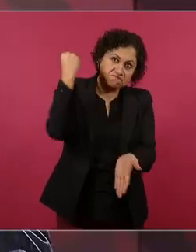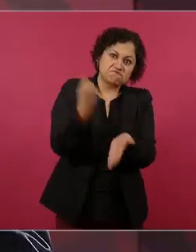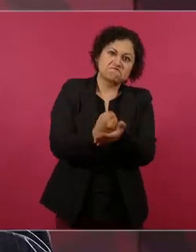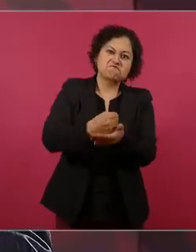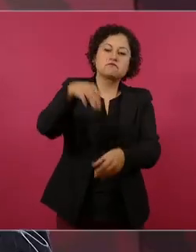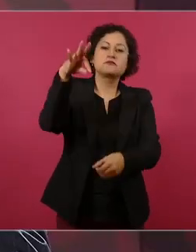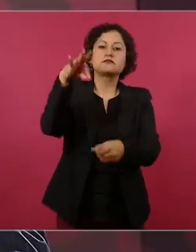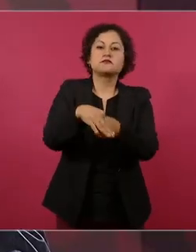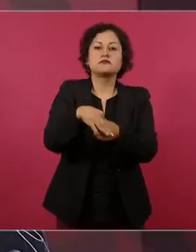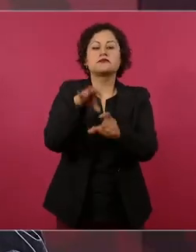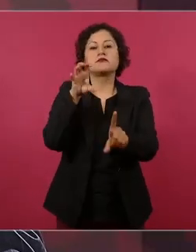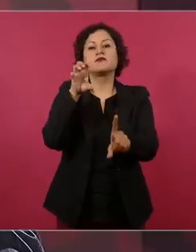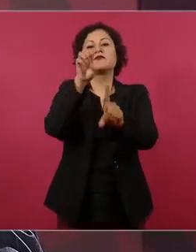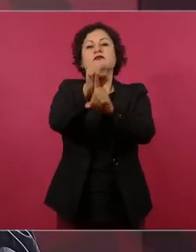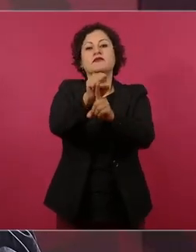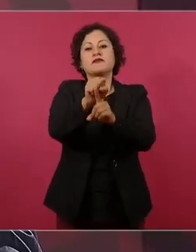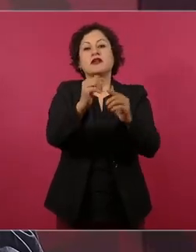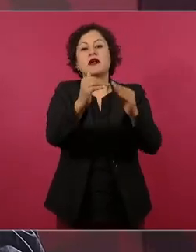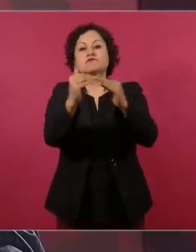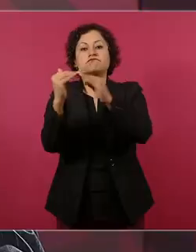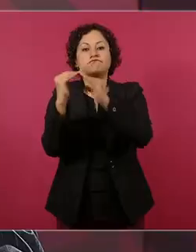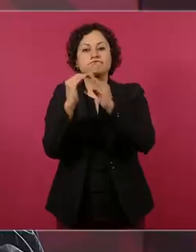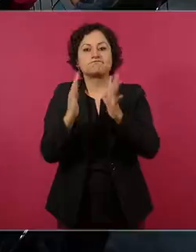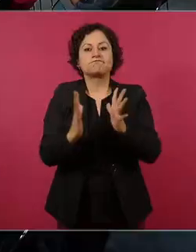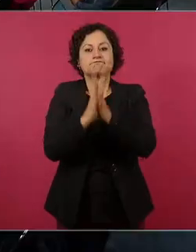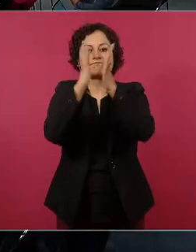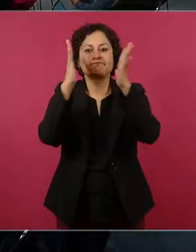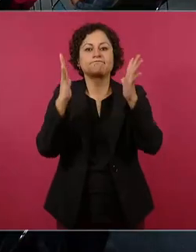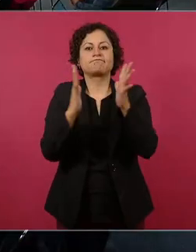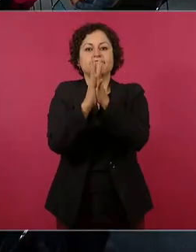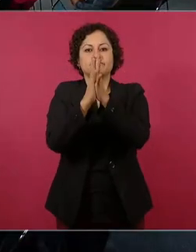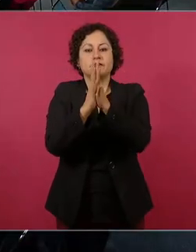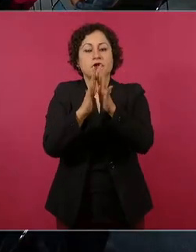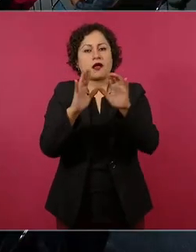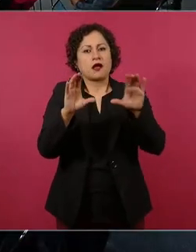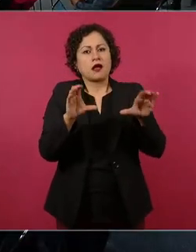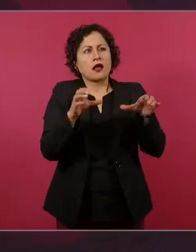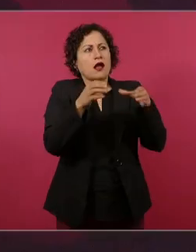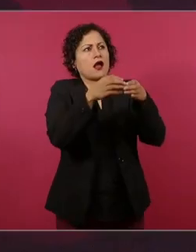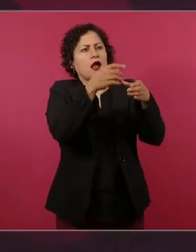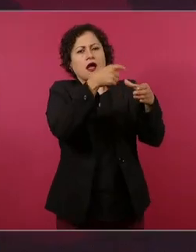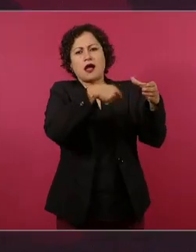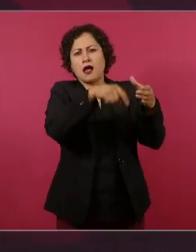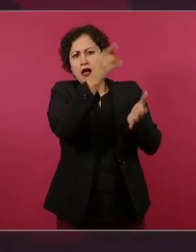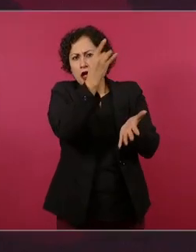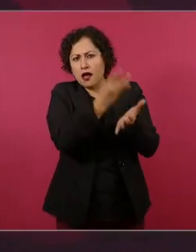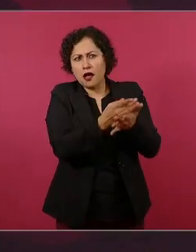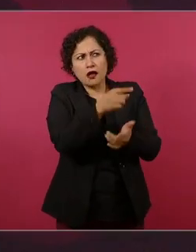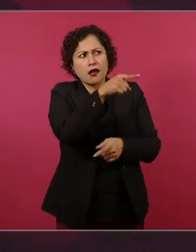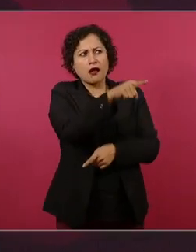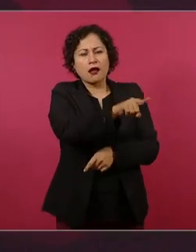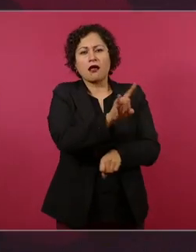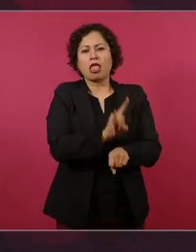no que siga dominando una oligarquía con fachada de